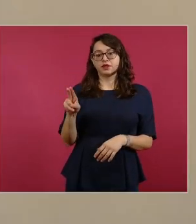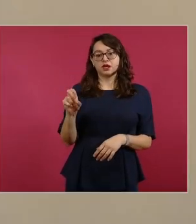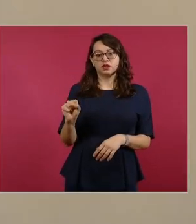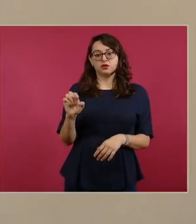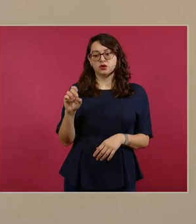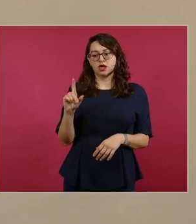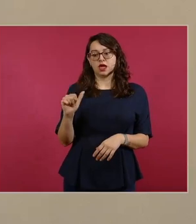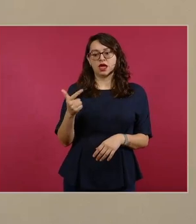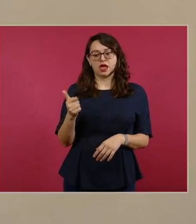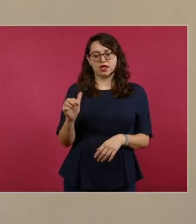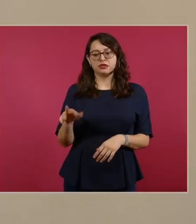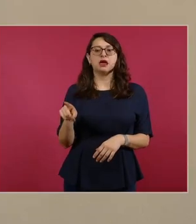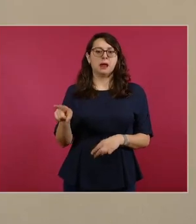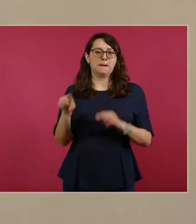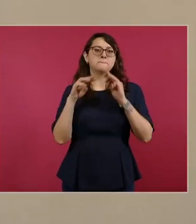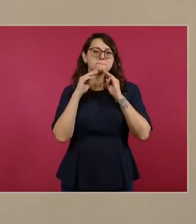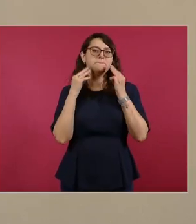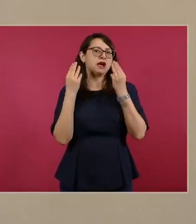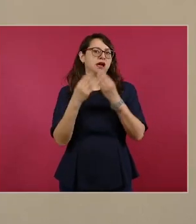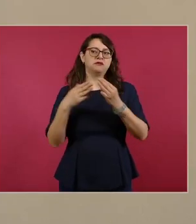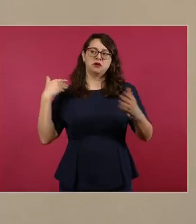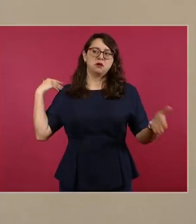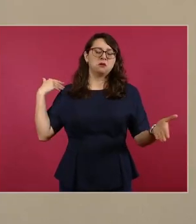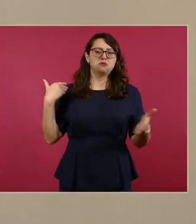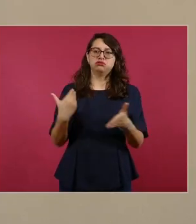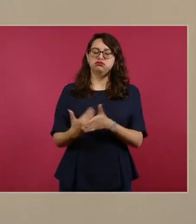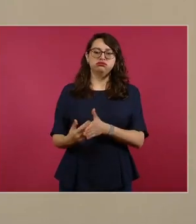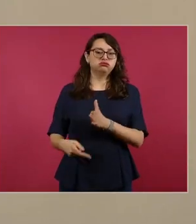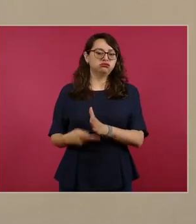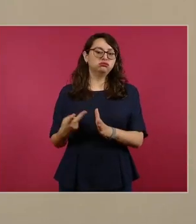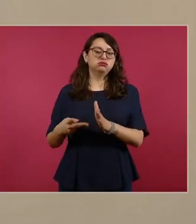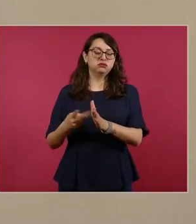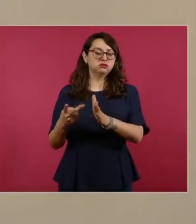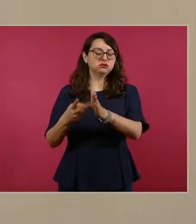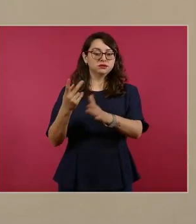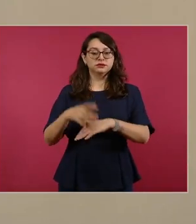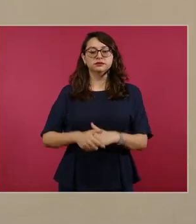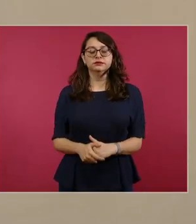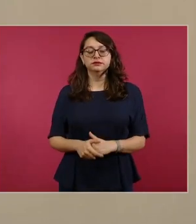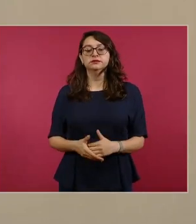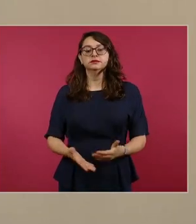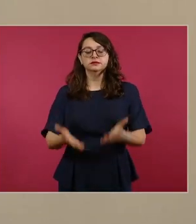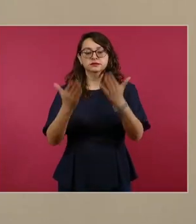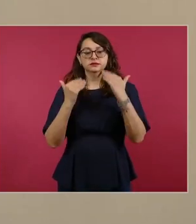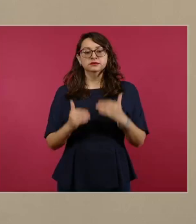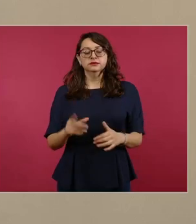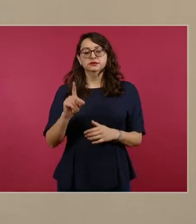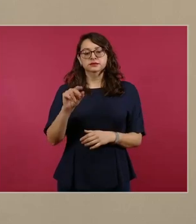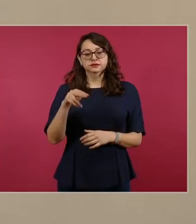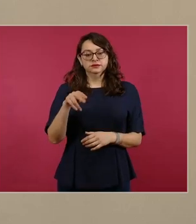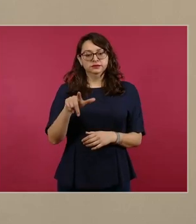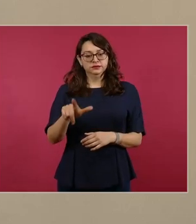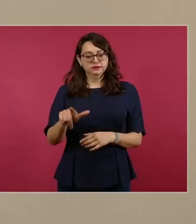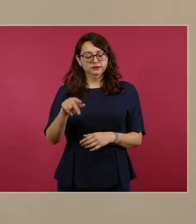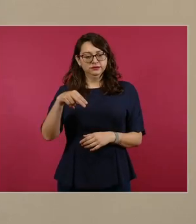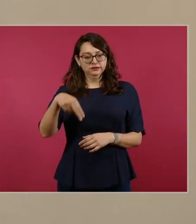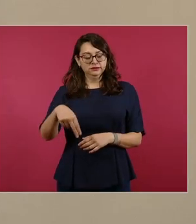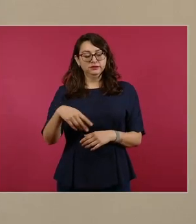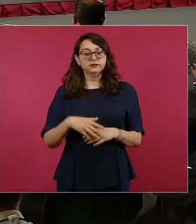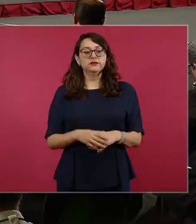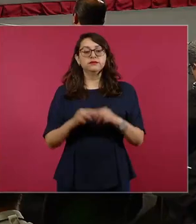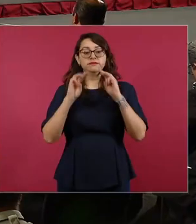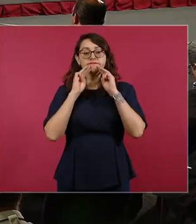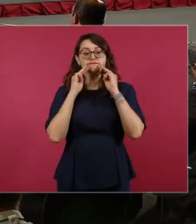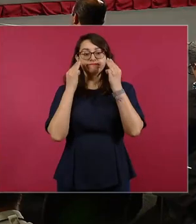por delincuencia organizada. Adelante. Otra detención, se trata de Daniel N., presente integrante del grupo